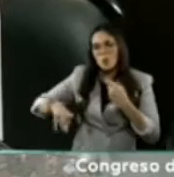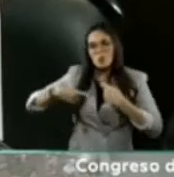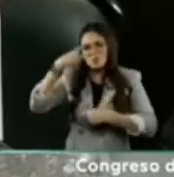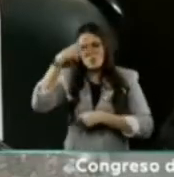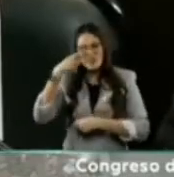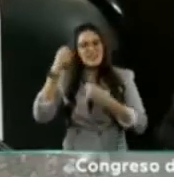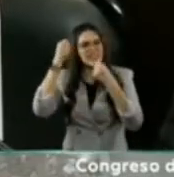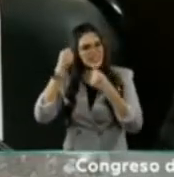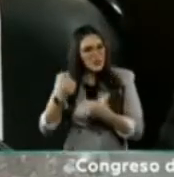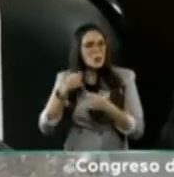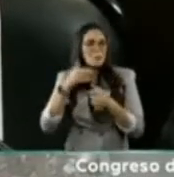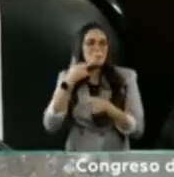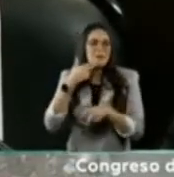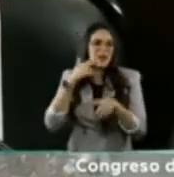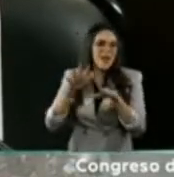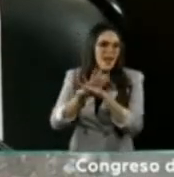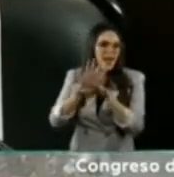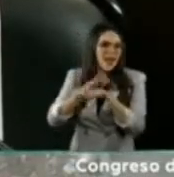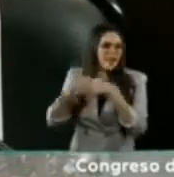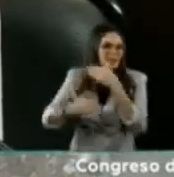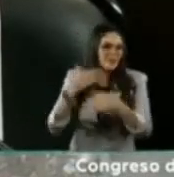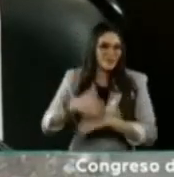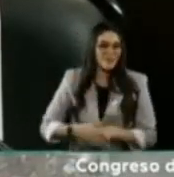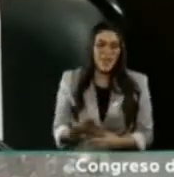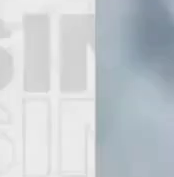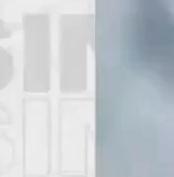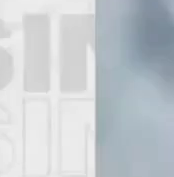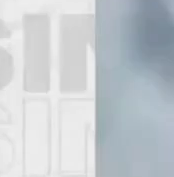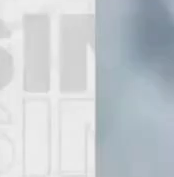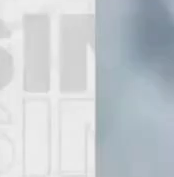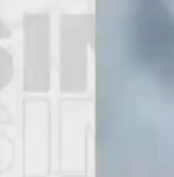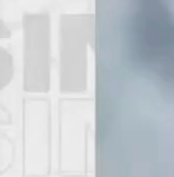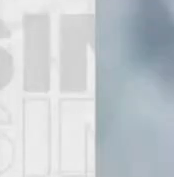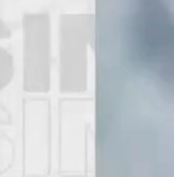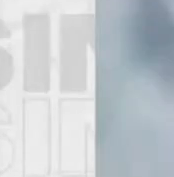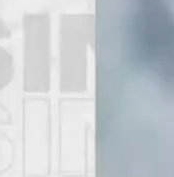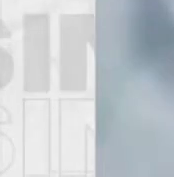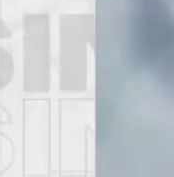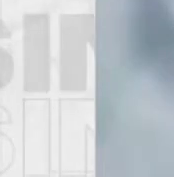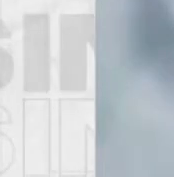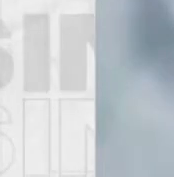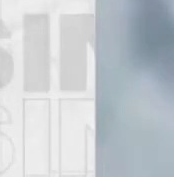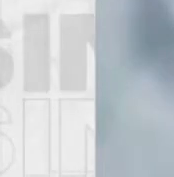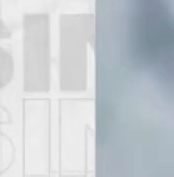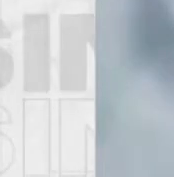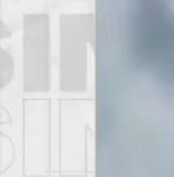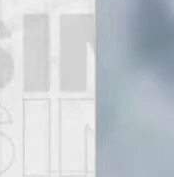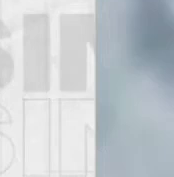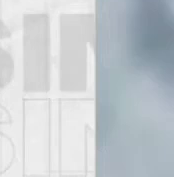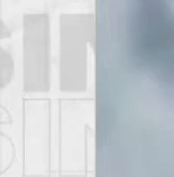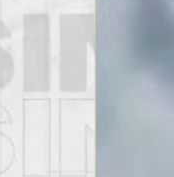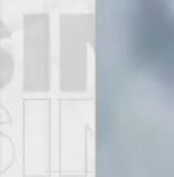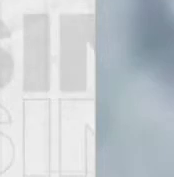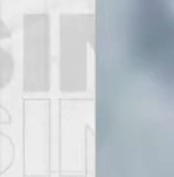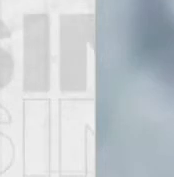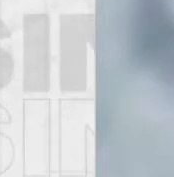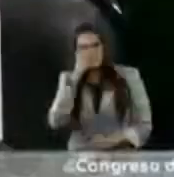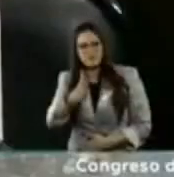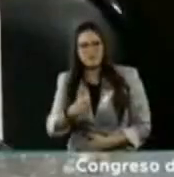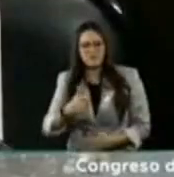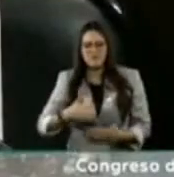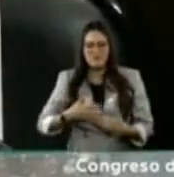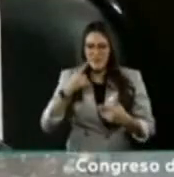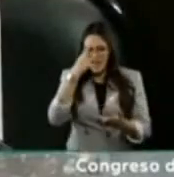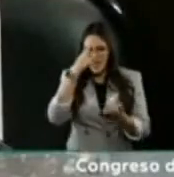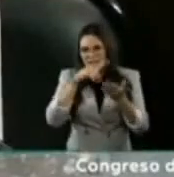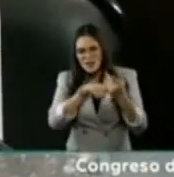Genaro García Luna en cuestiones de complicidad, pero nadie verdaderamente ha salido. Yo recuerdo mucho, porque